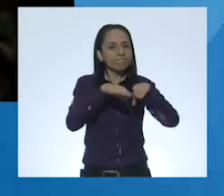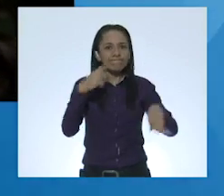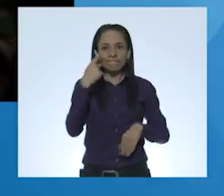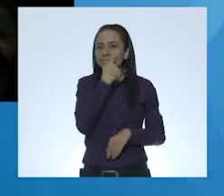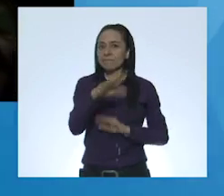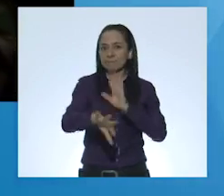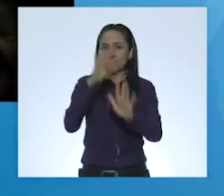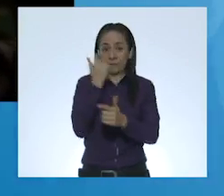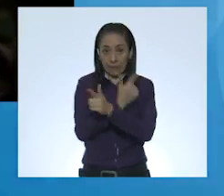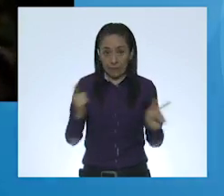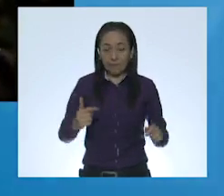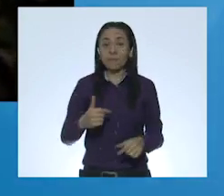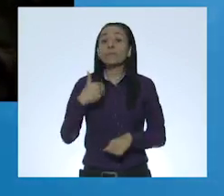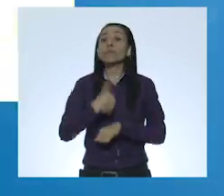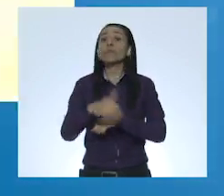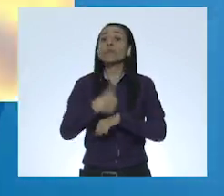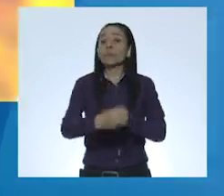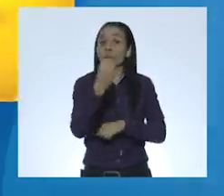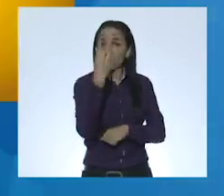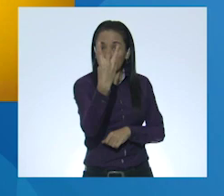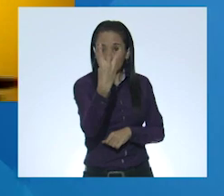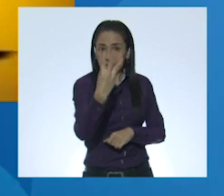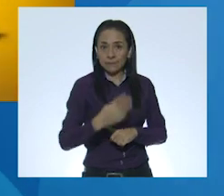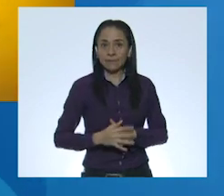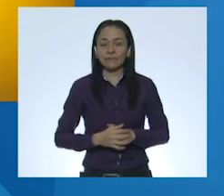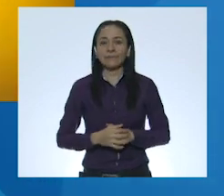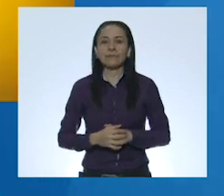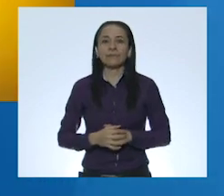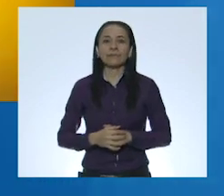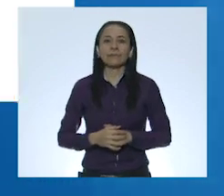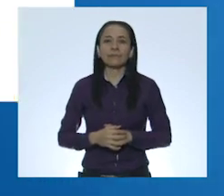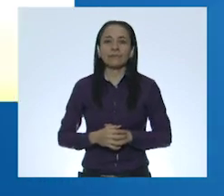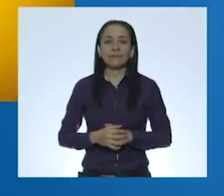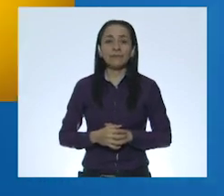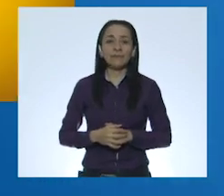la posición número 3 de nuestro listado.